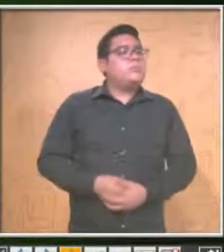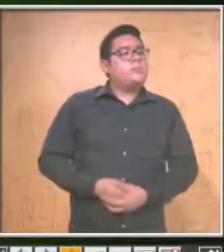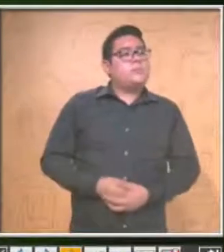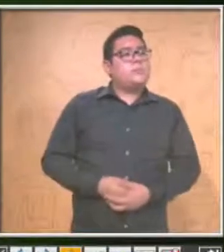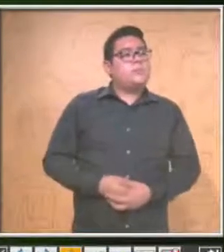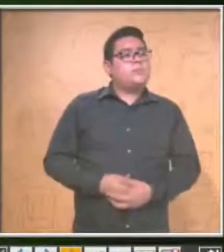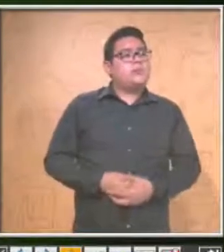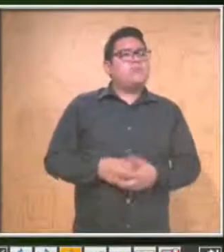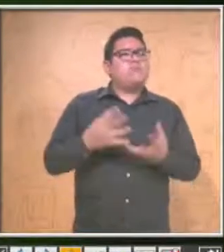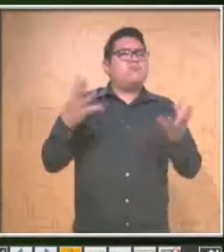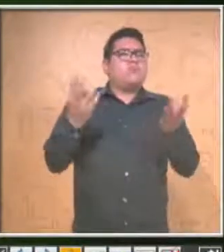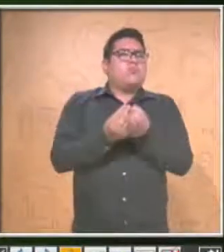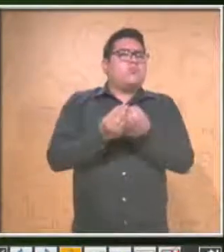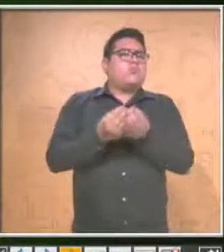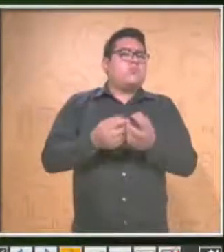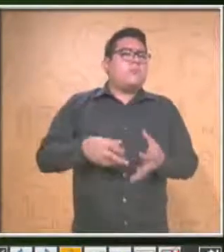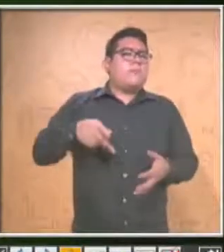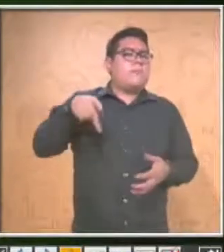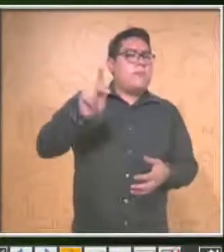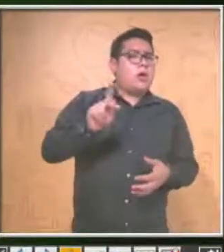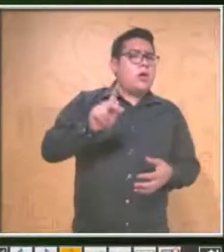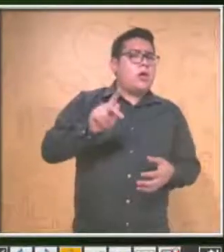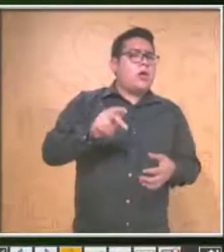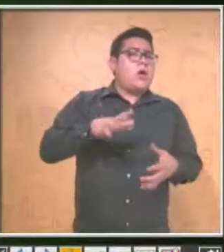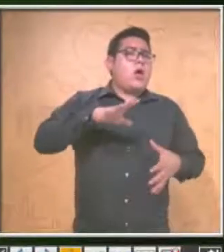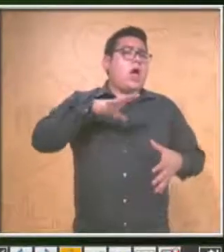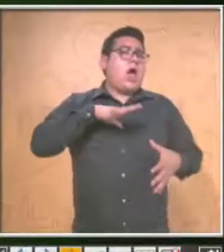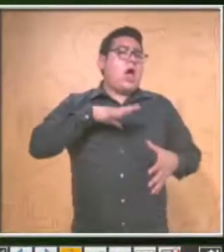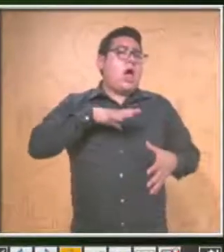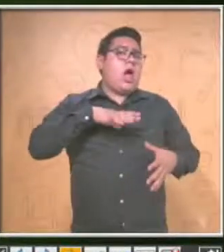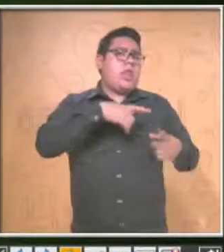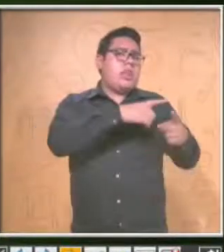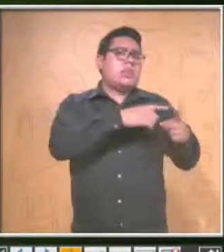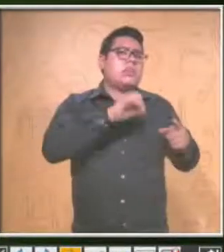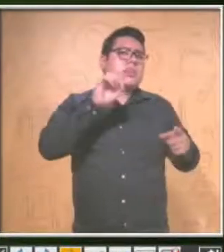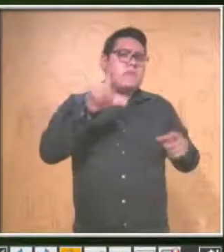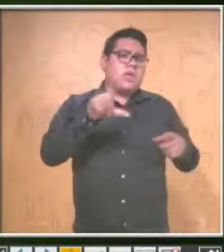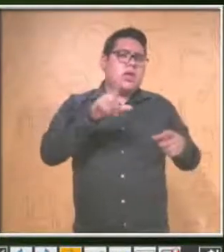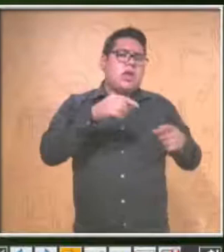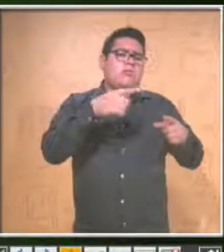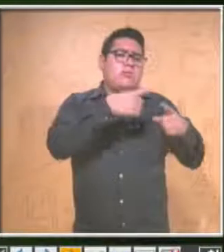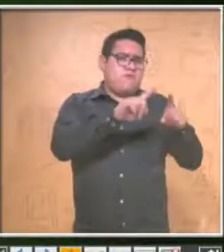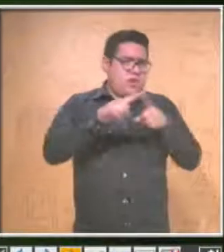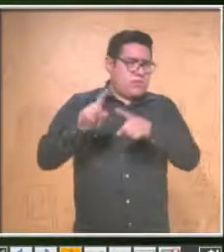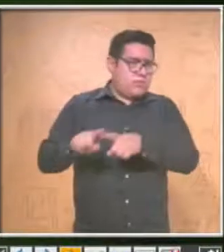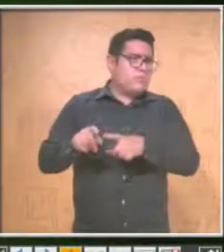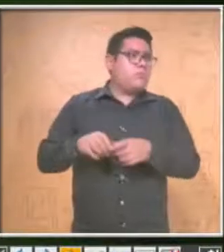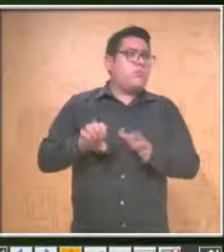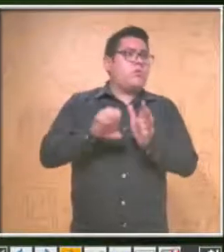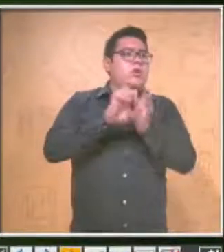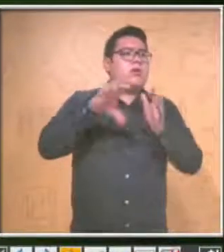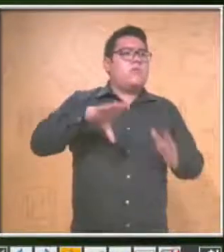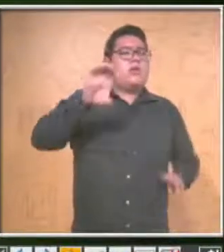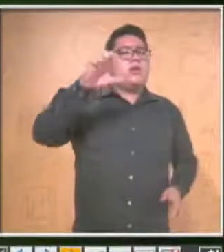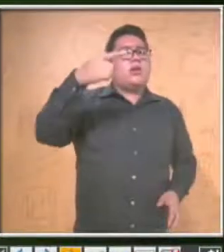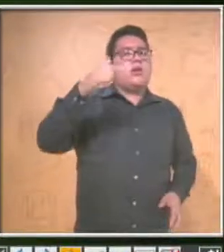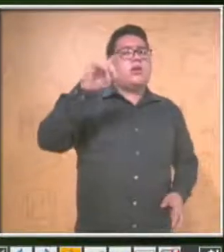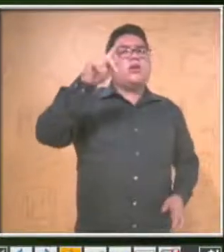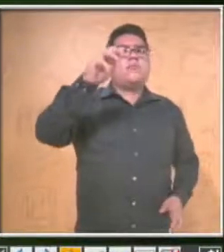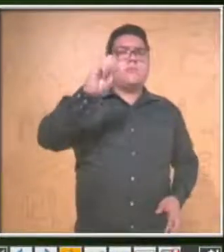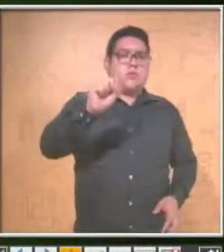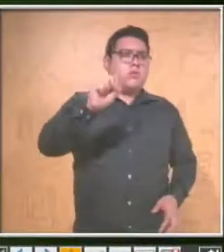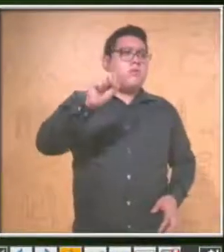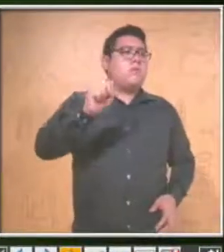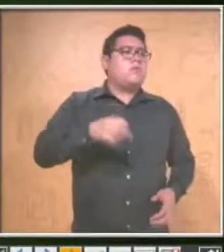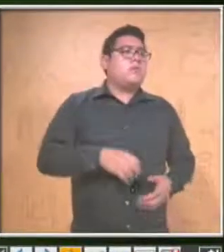a estos grupos, pero algunas trascienden de un grupo a otro. Es decir, en Egipto, por ejemplo,